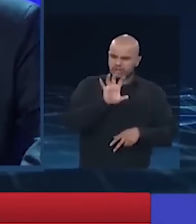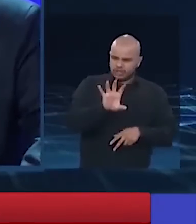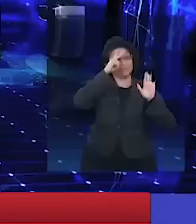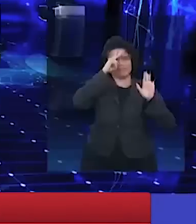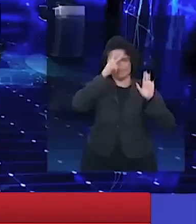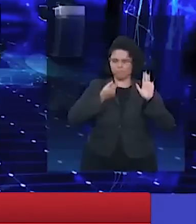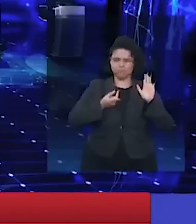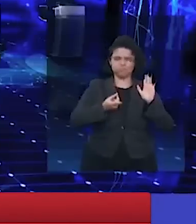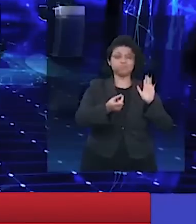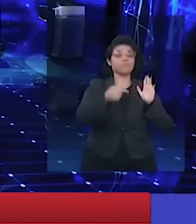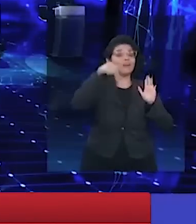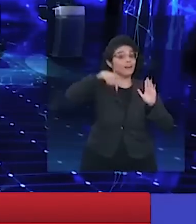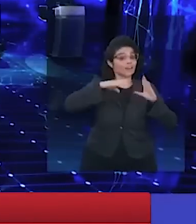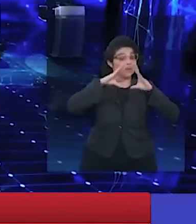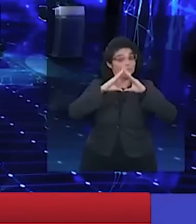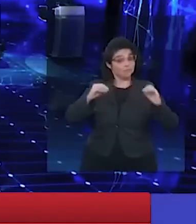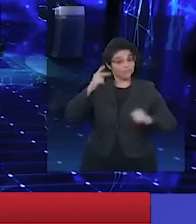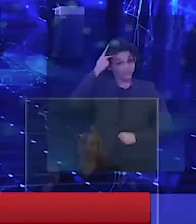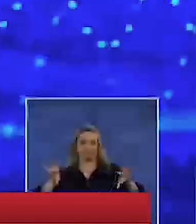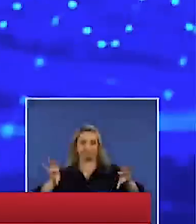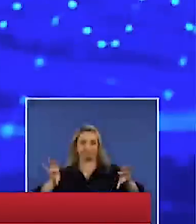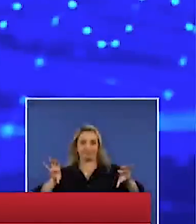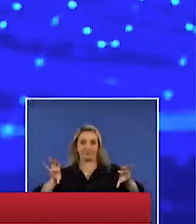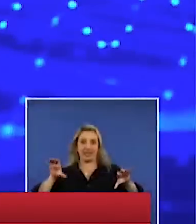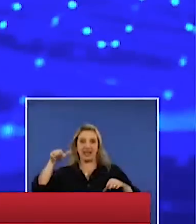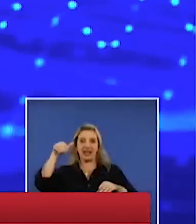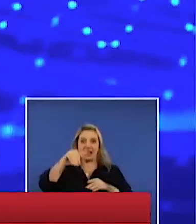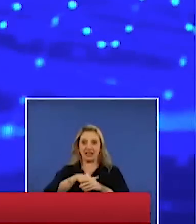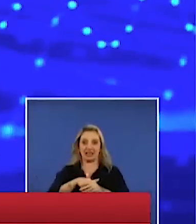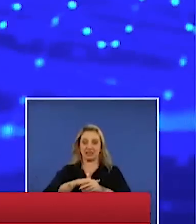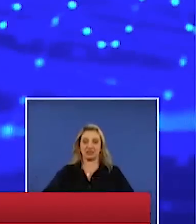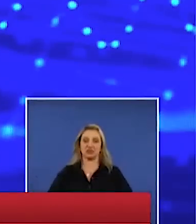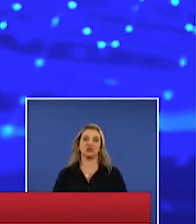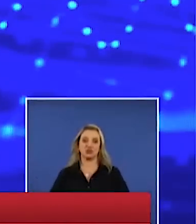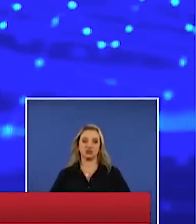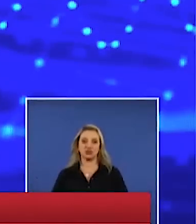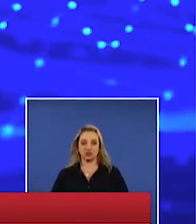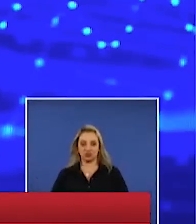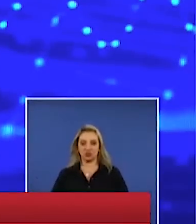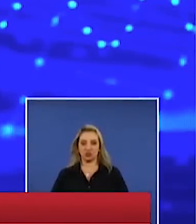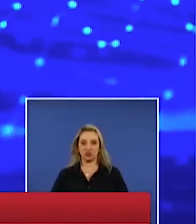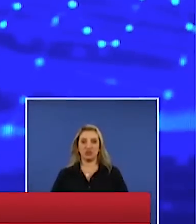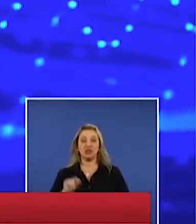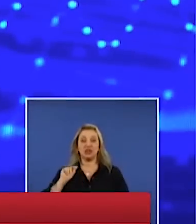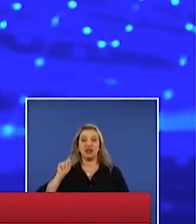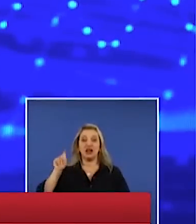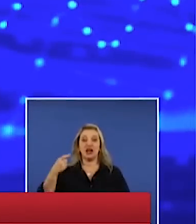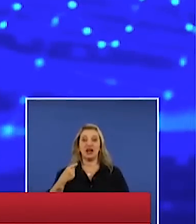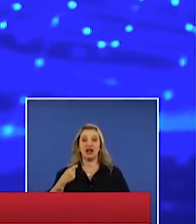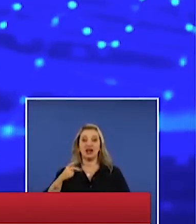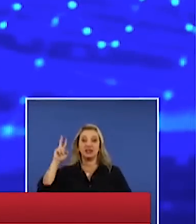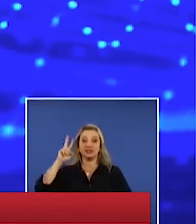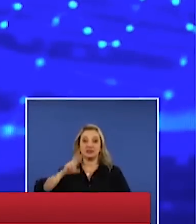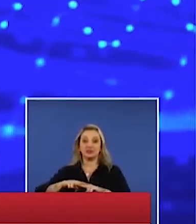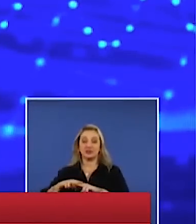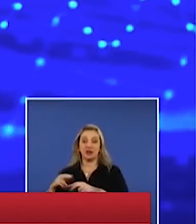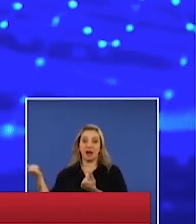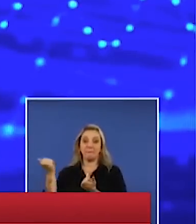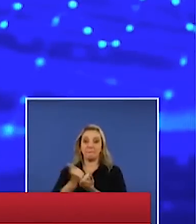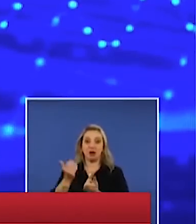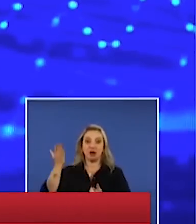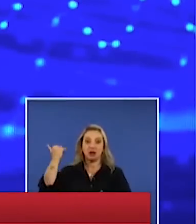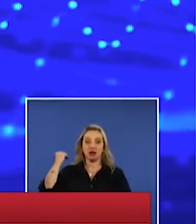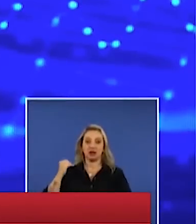tenemos el video también para comentar. Ahí estamos, vamos a ver el video. ¿Quién o ex-presidiario apoyó no pasado?